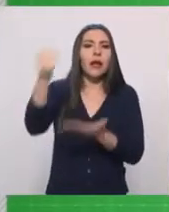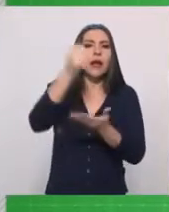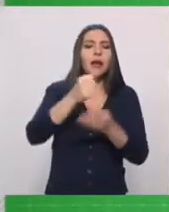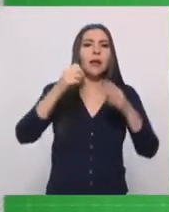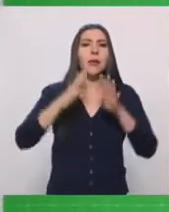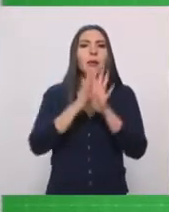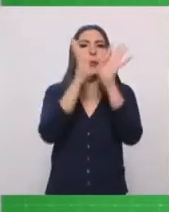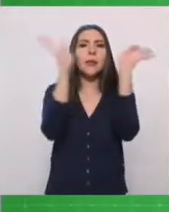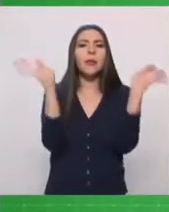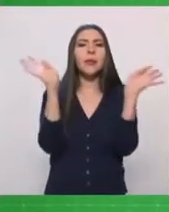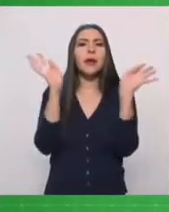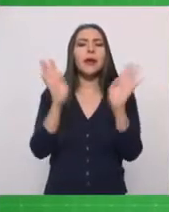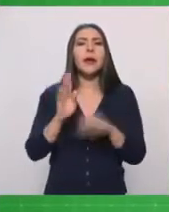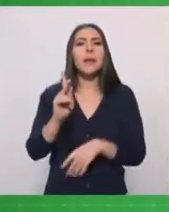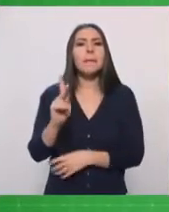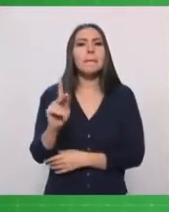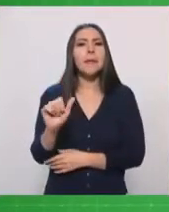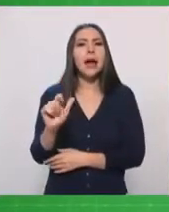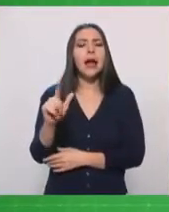ciudad.